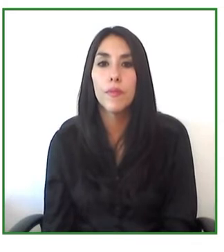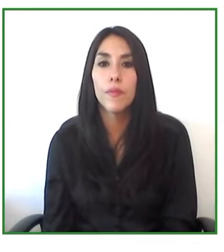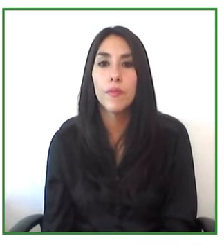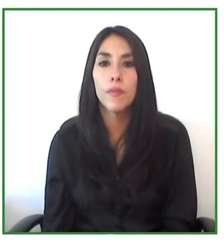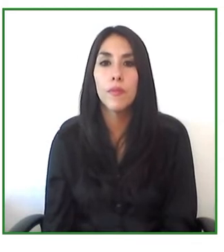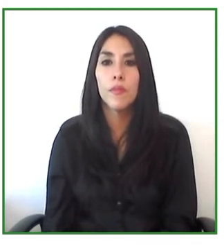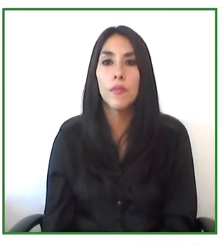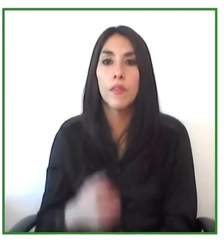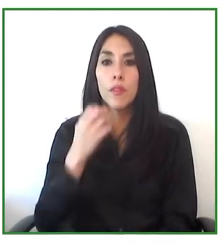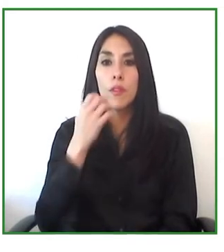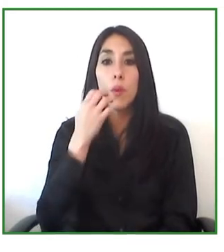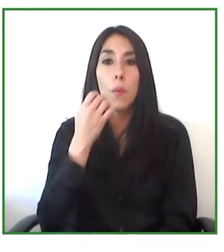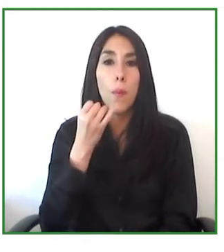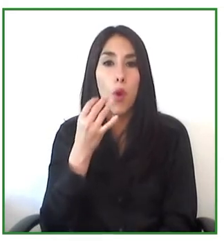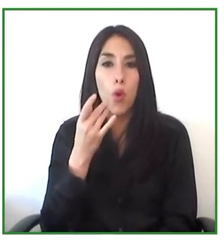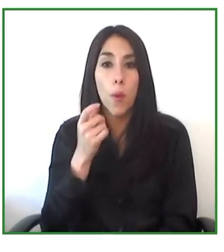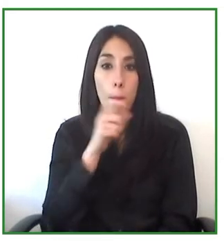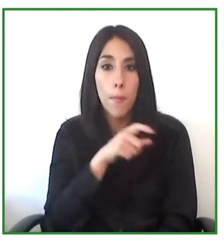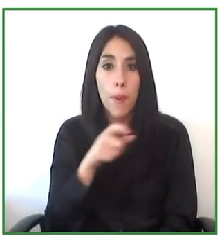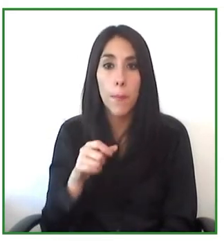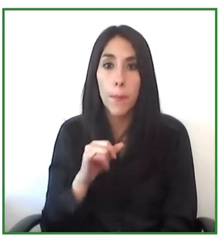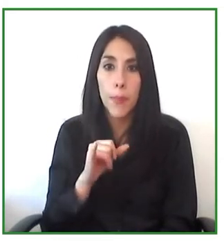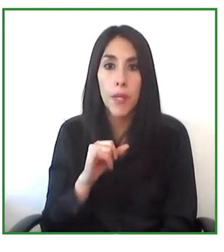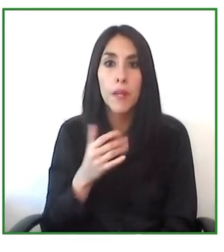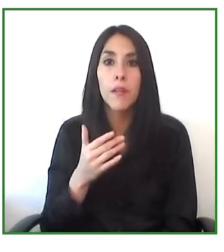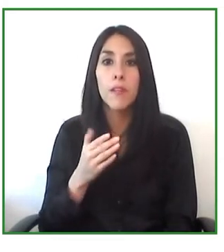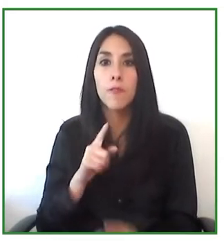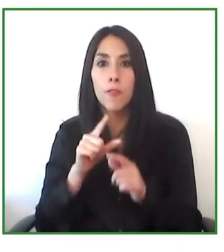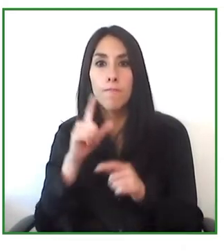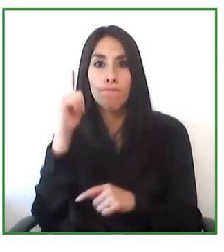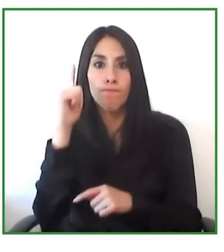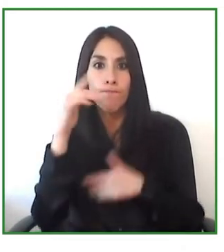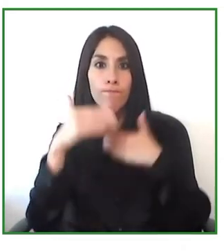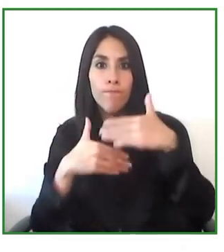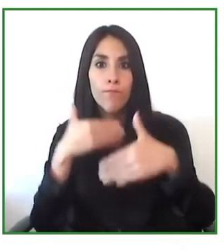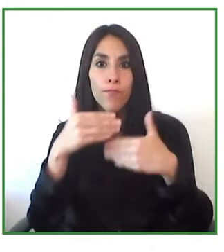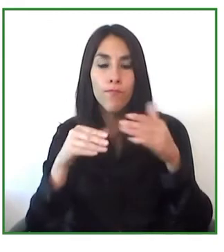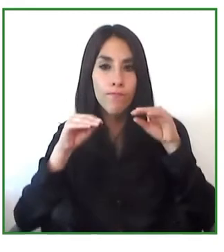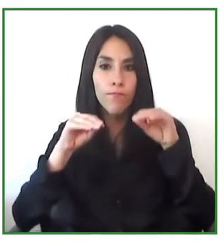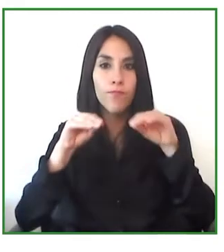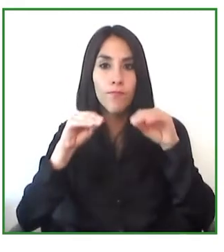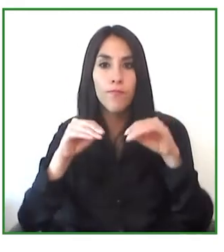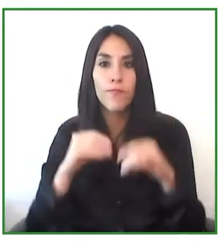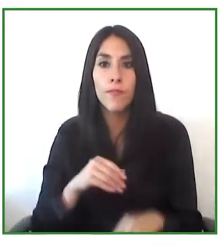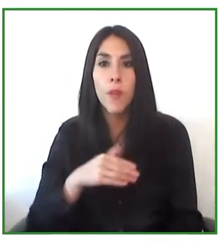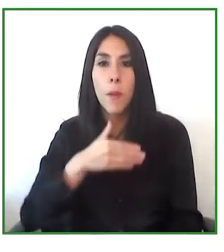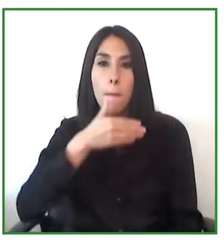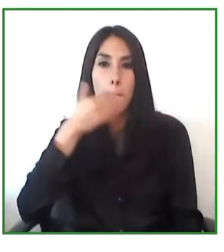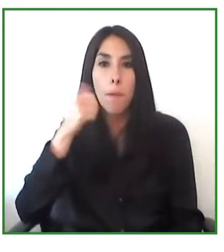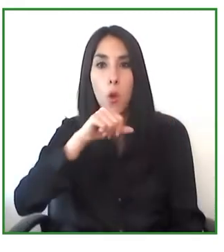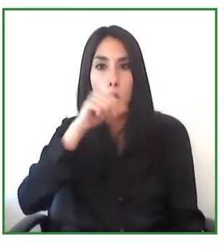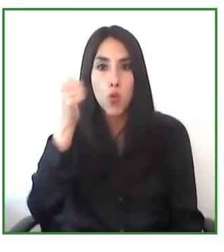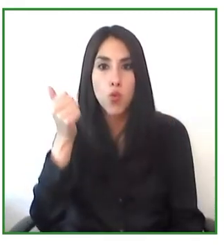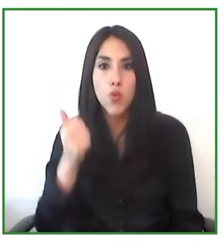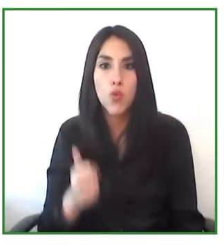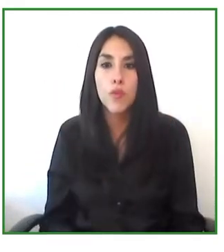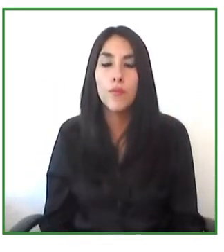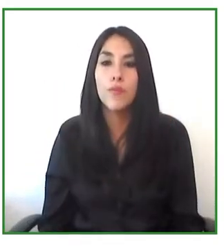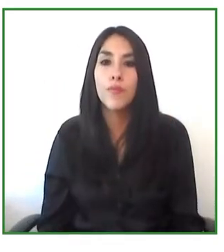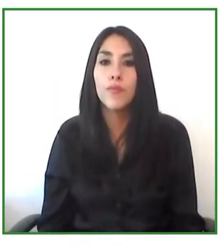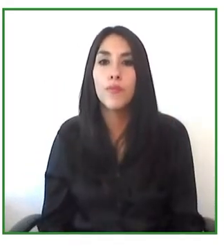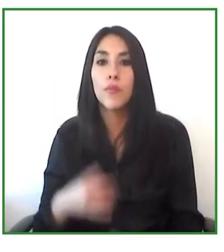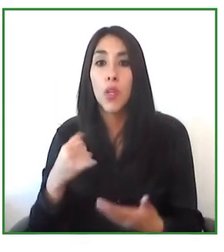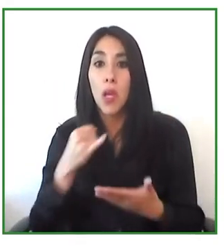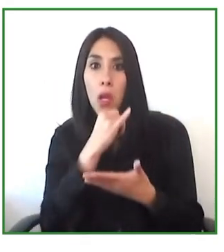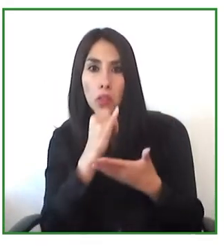empezaron la formación continúan. También el número de diseños que van realizando en 3D. Y la verdad es que